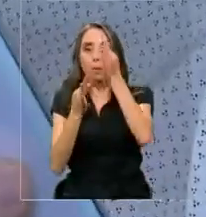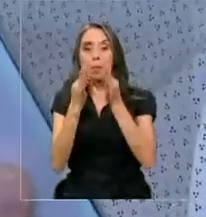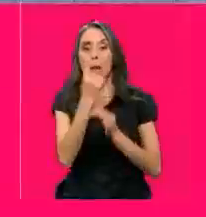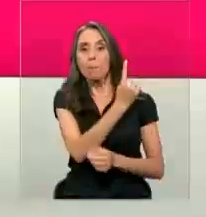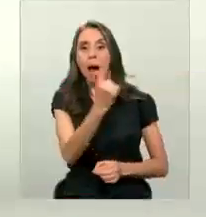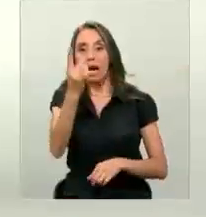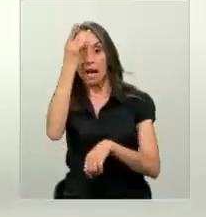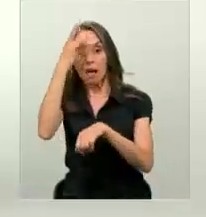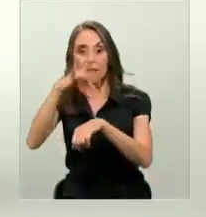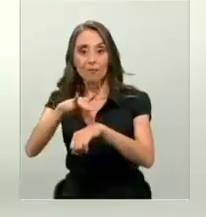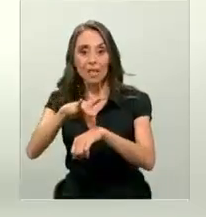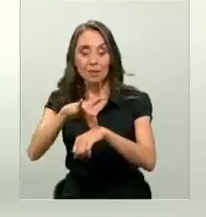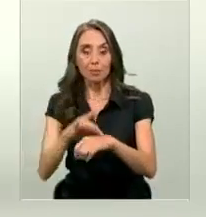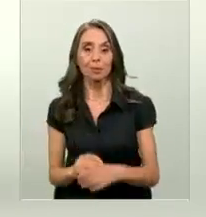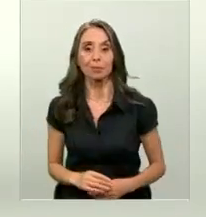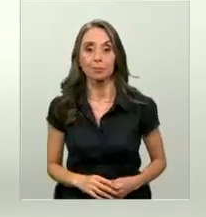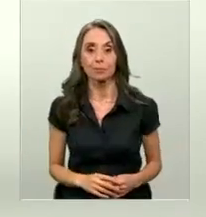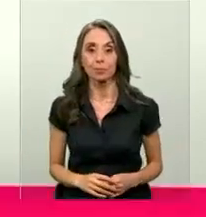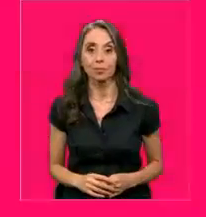enfermo.